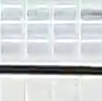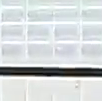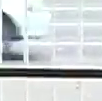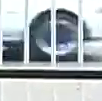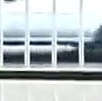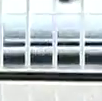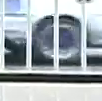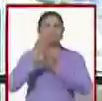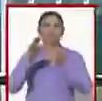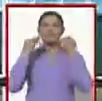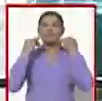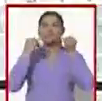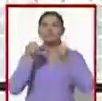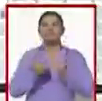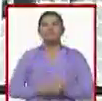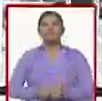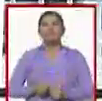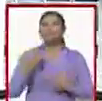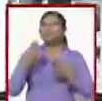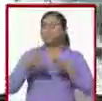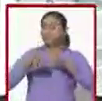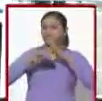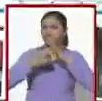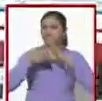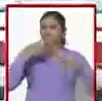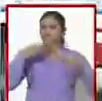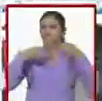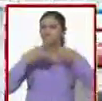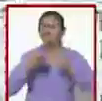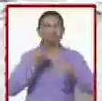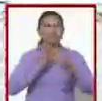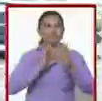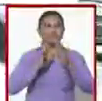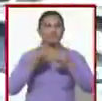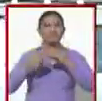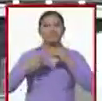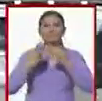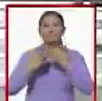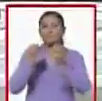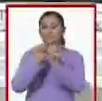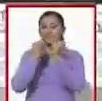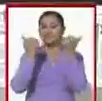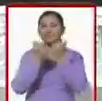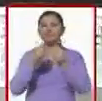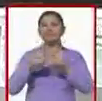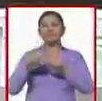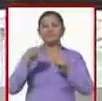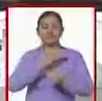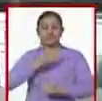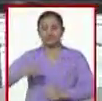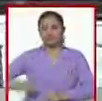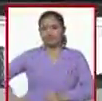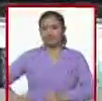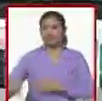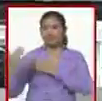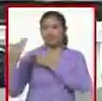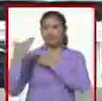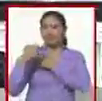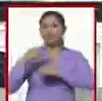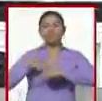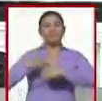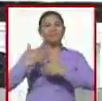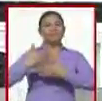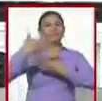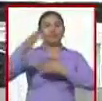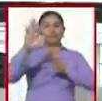Damos desarrollo a la información con la cual comenzamos el noticiero. Hablamos que la Asociación de Municipios de Santa Cruz dieron un plazo hasta el